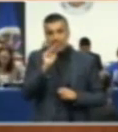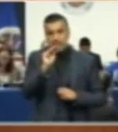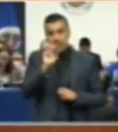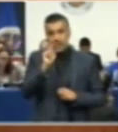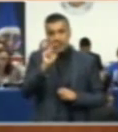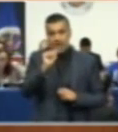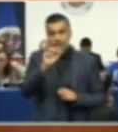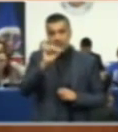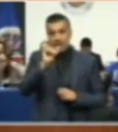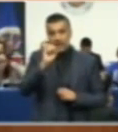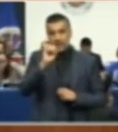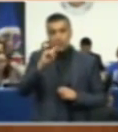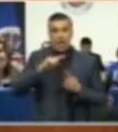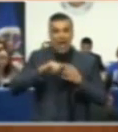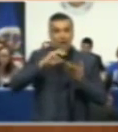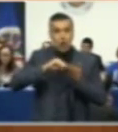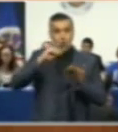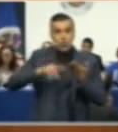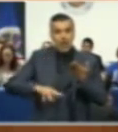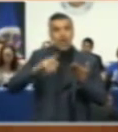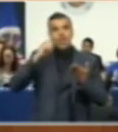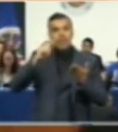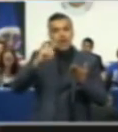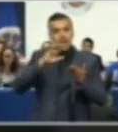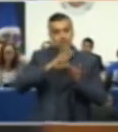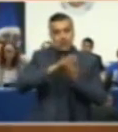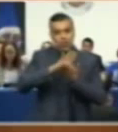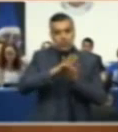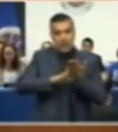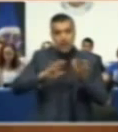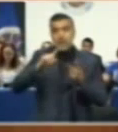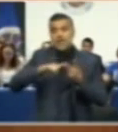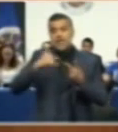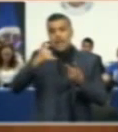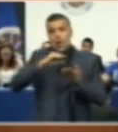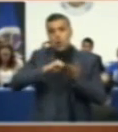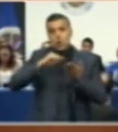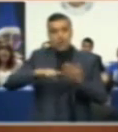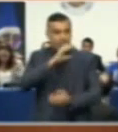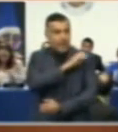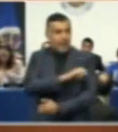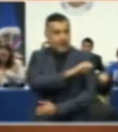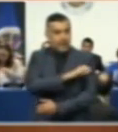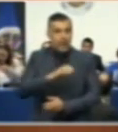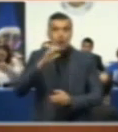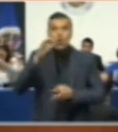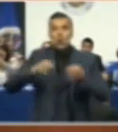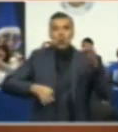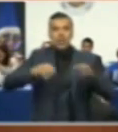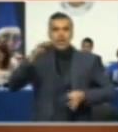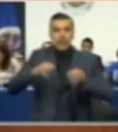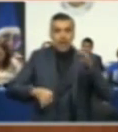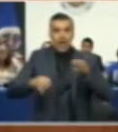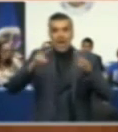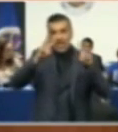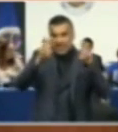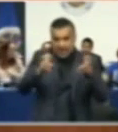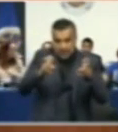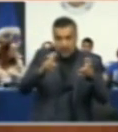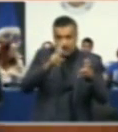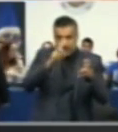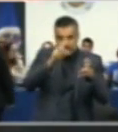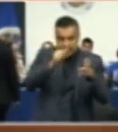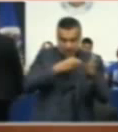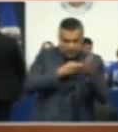Castillo, quien es alumna de la Facultad de Derecho y alumna de la Clínica Jurídica en el tema de